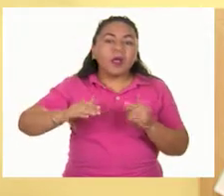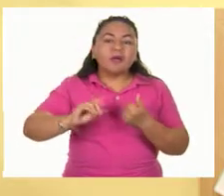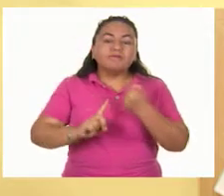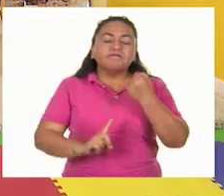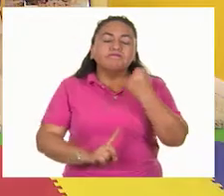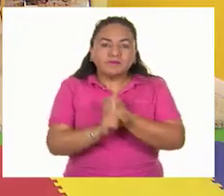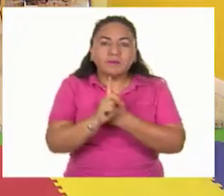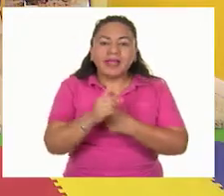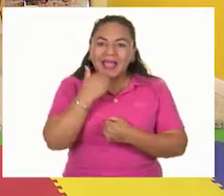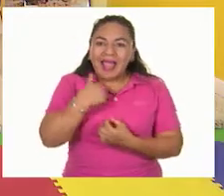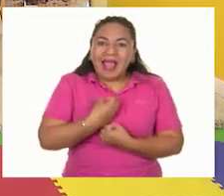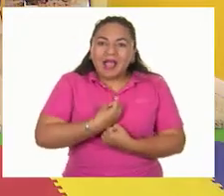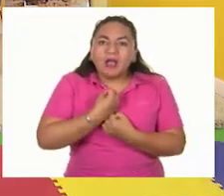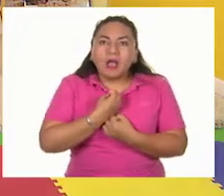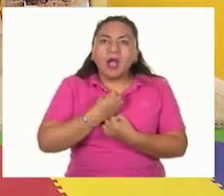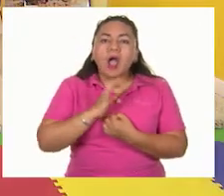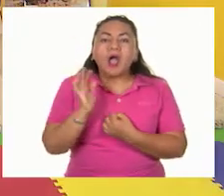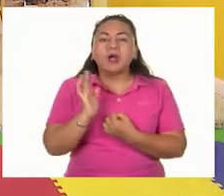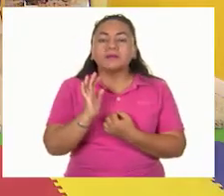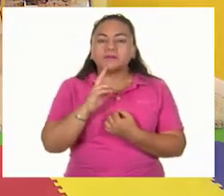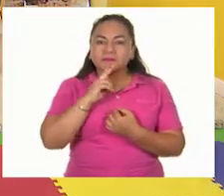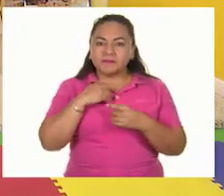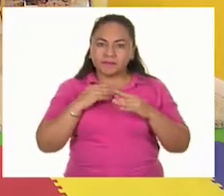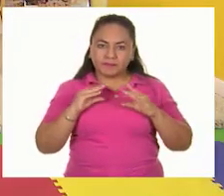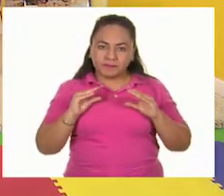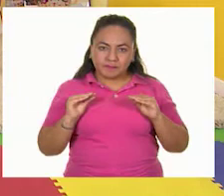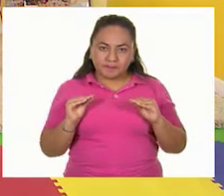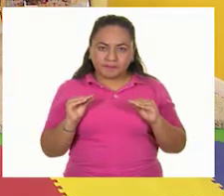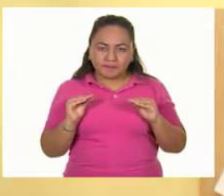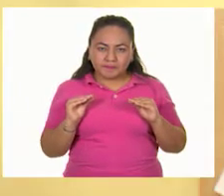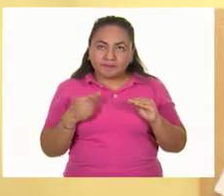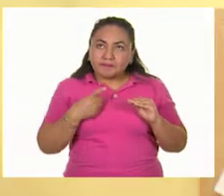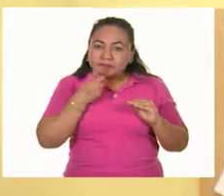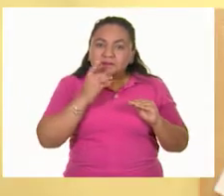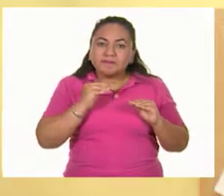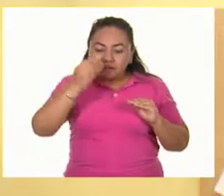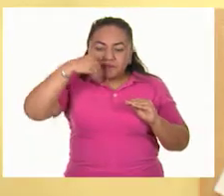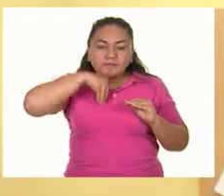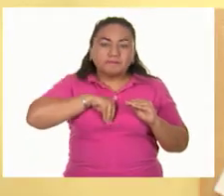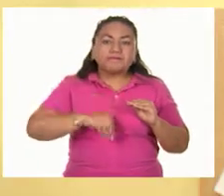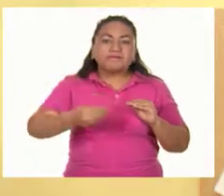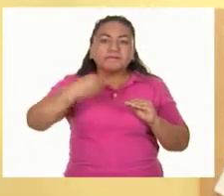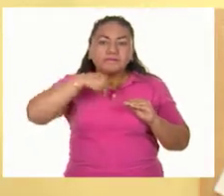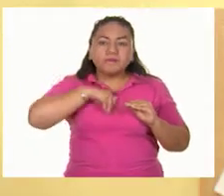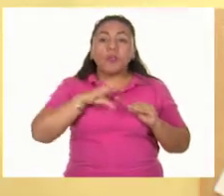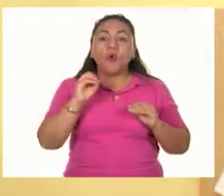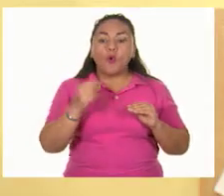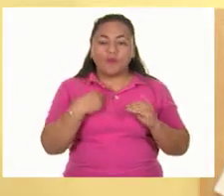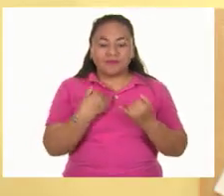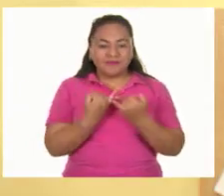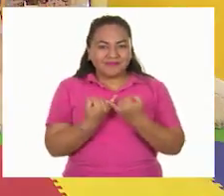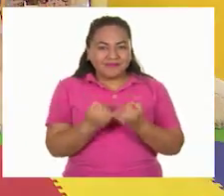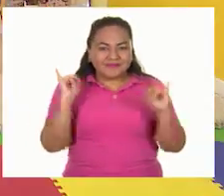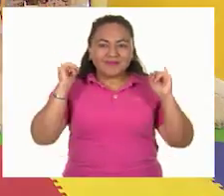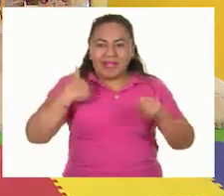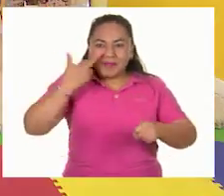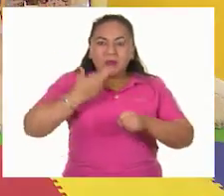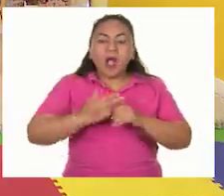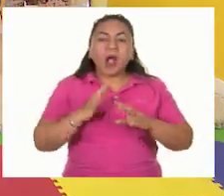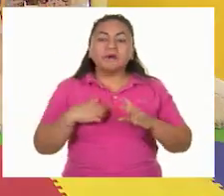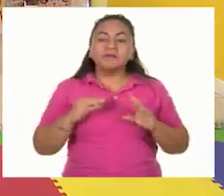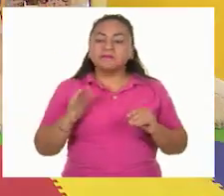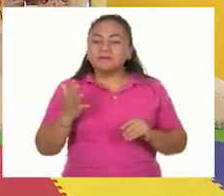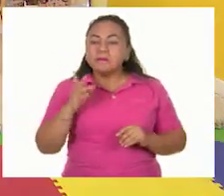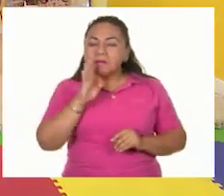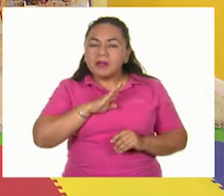para expresar adecuadamente sus emociones, desarrollar su autonomía y responsabilidad,